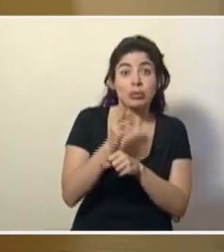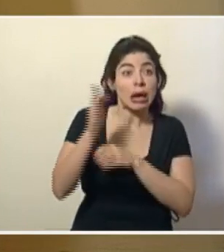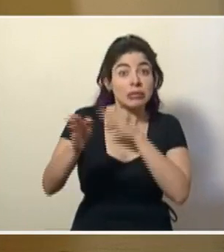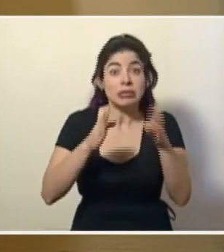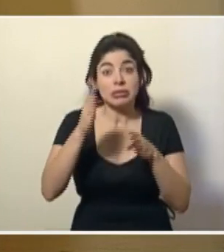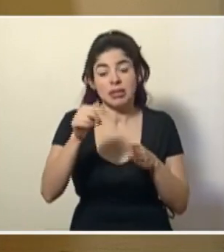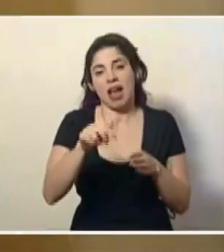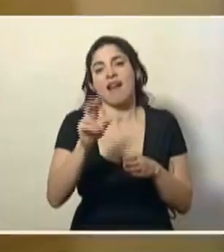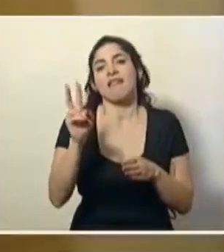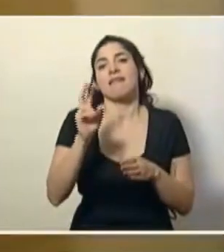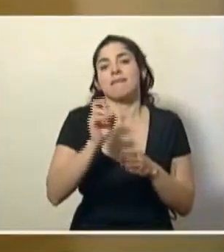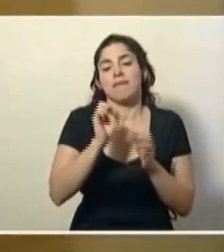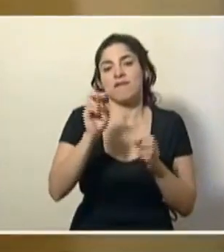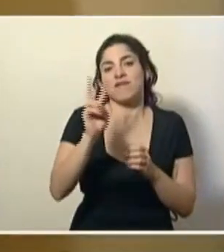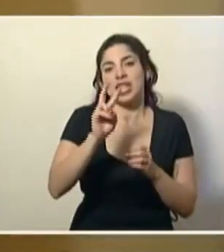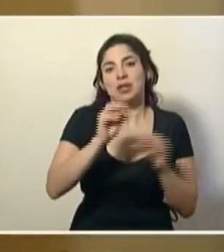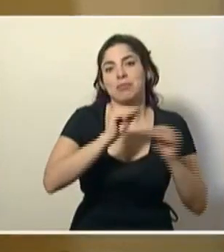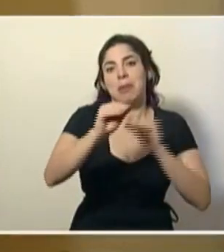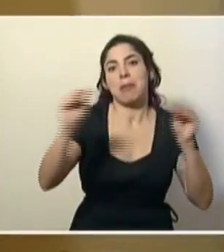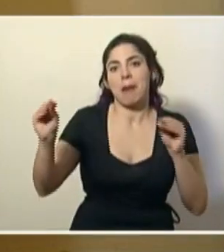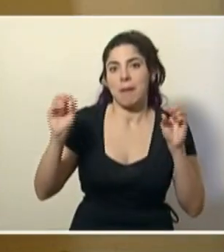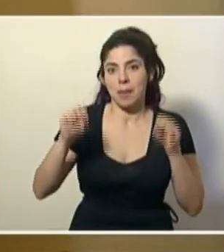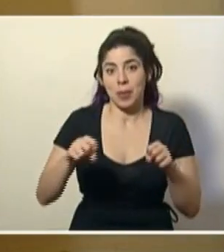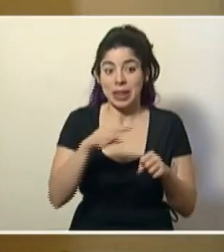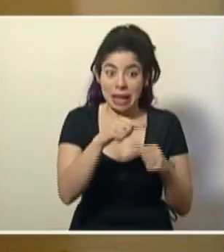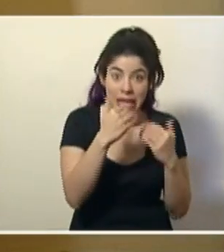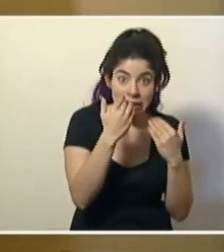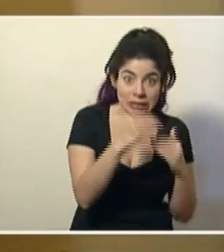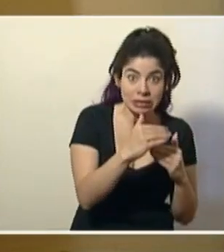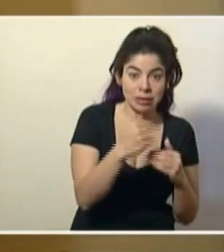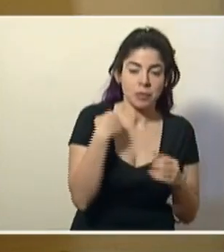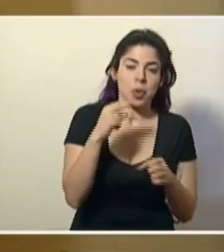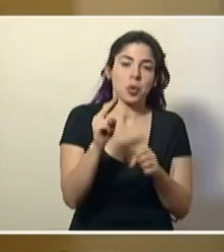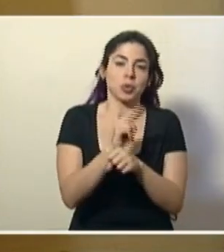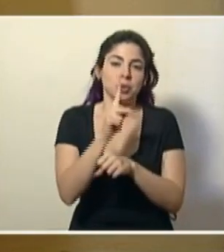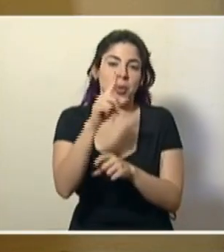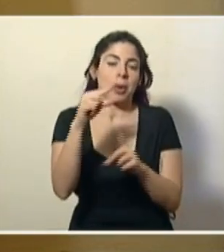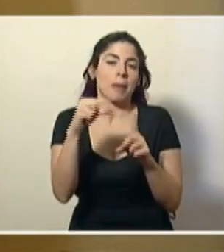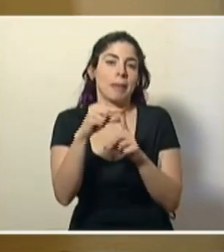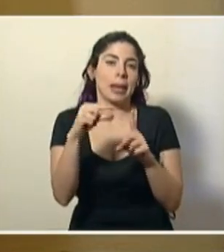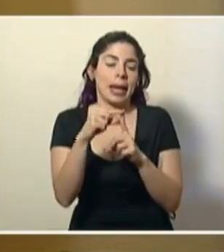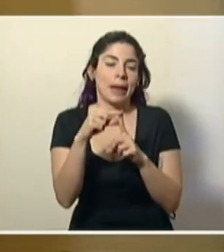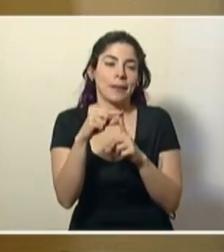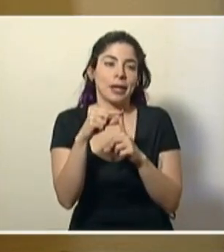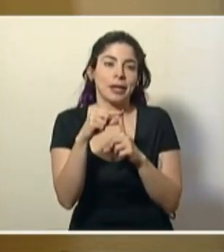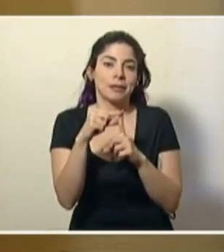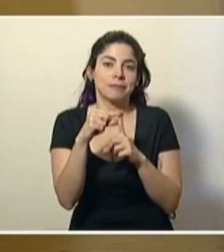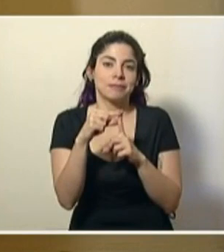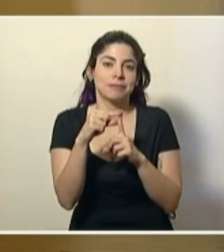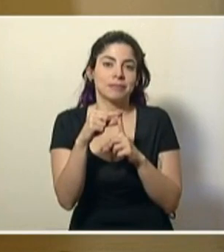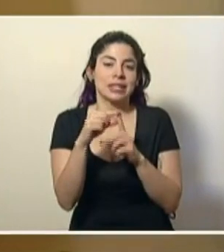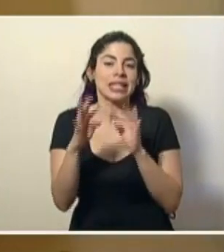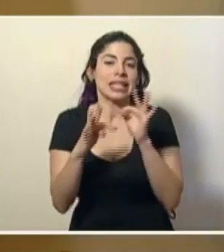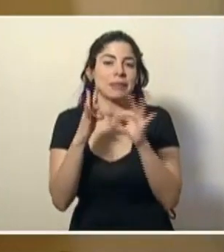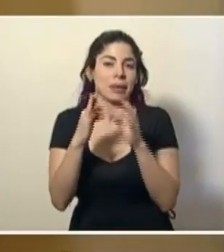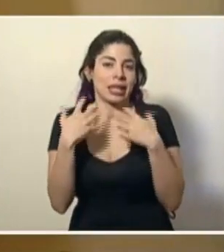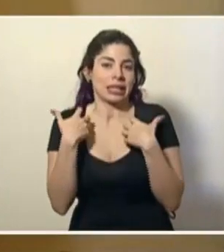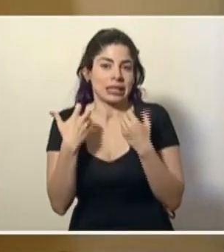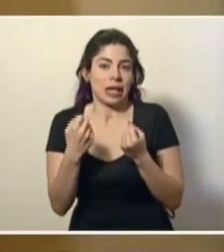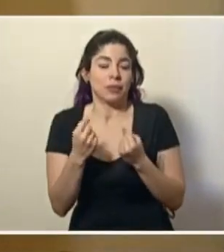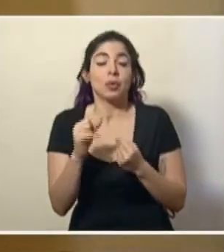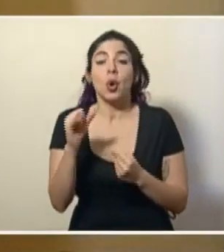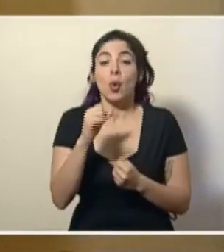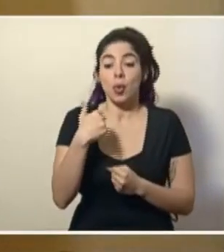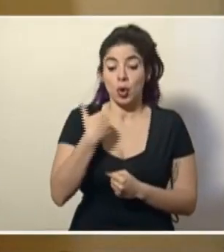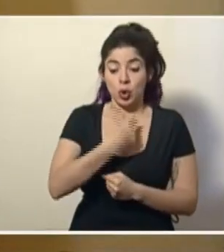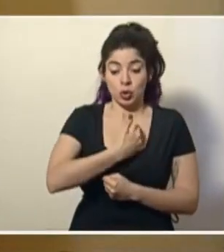el virus, y es a partir de cómo nosotros mismos, y voy a utilizar aquí un término más de orden sanitario, pero es